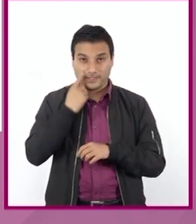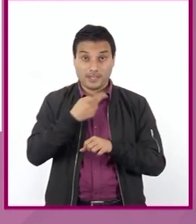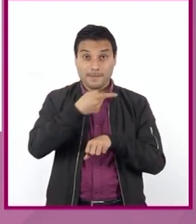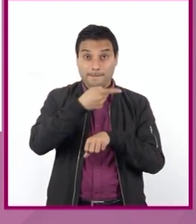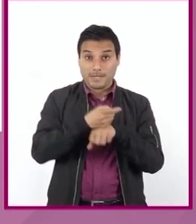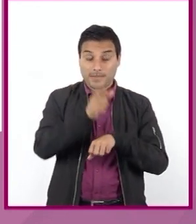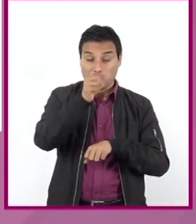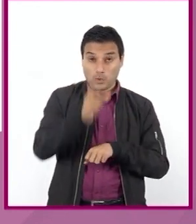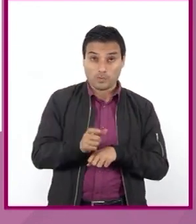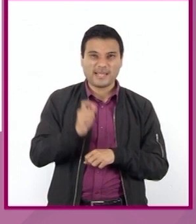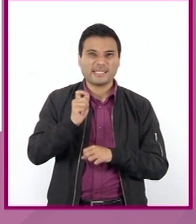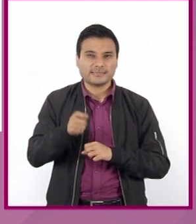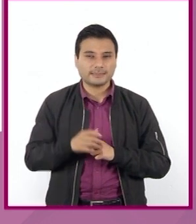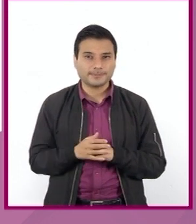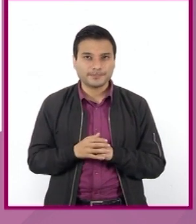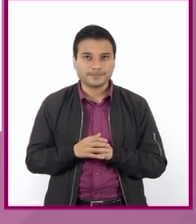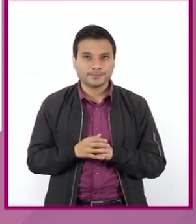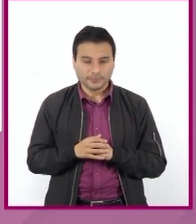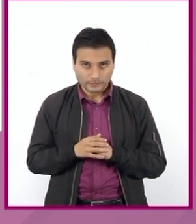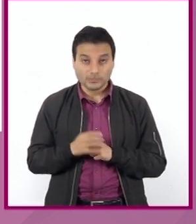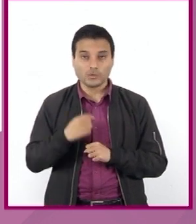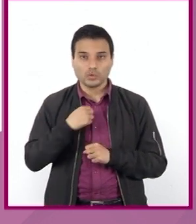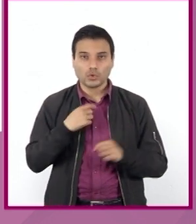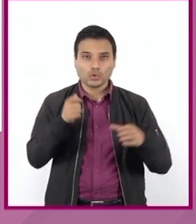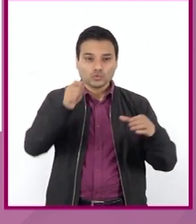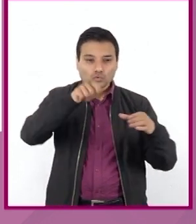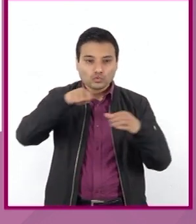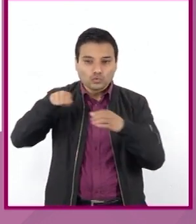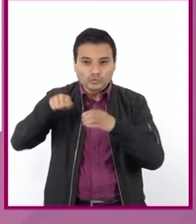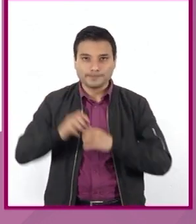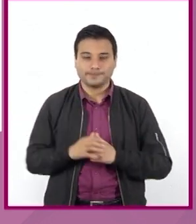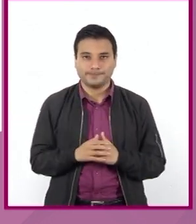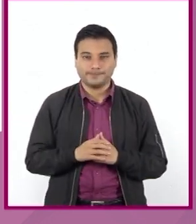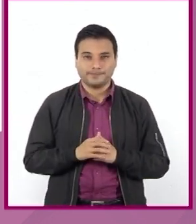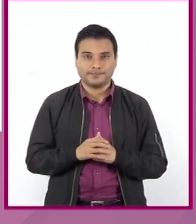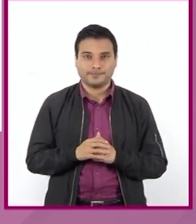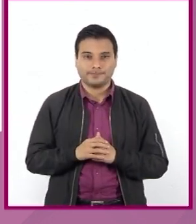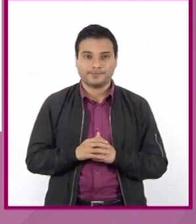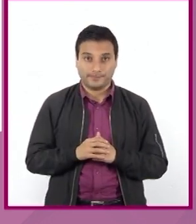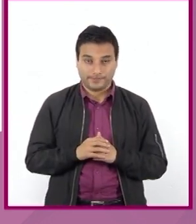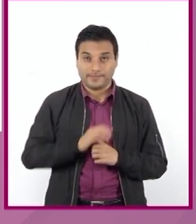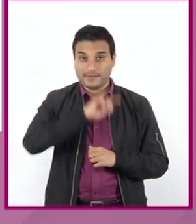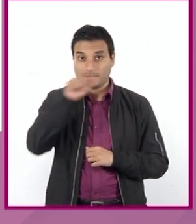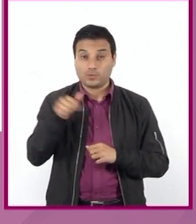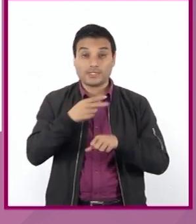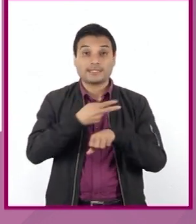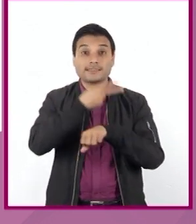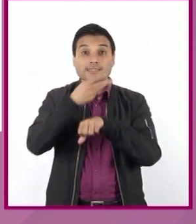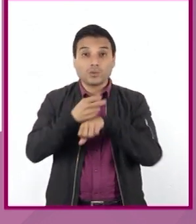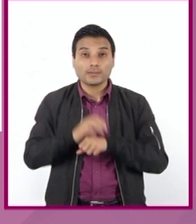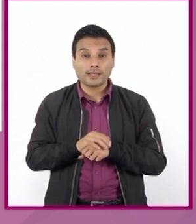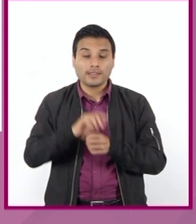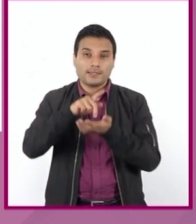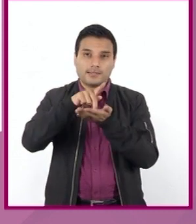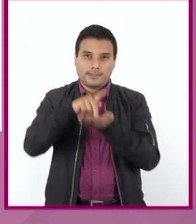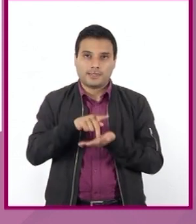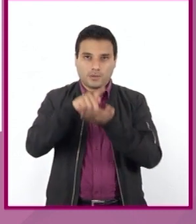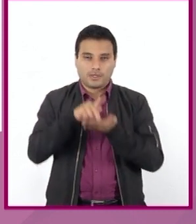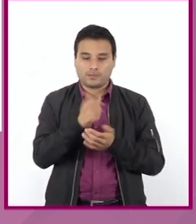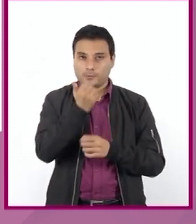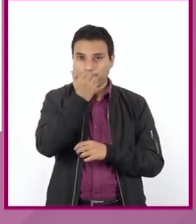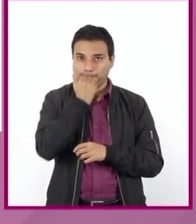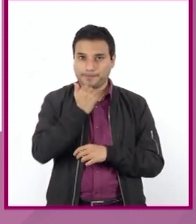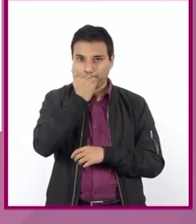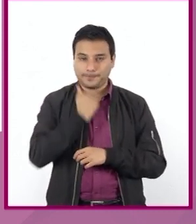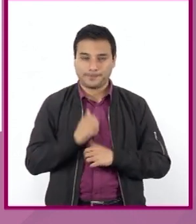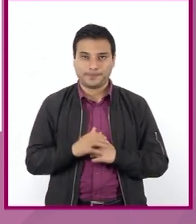columna registraremos las porciones que se necesitan elaborar y en la segunda los kilogramos de azúcar que se